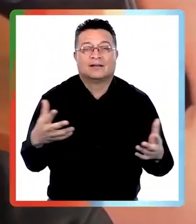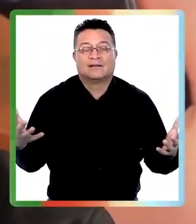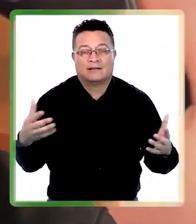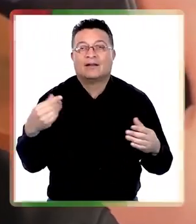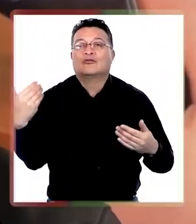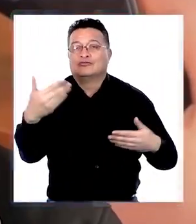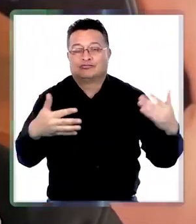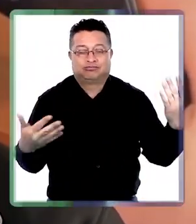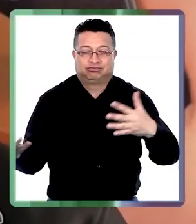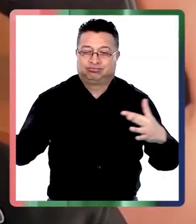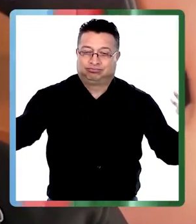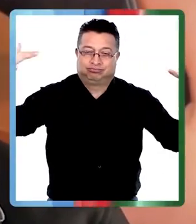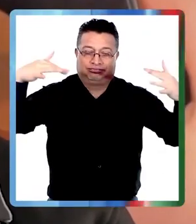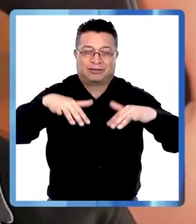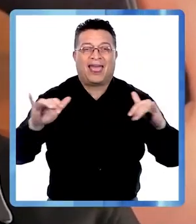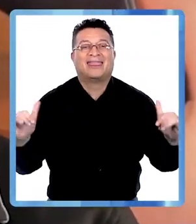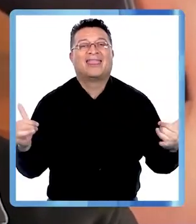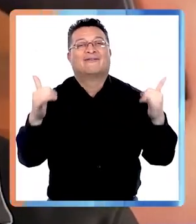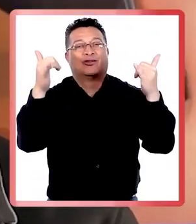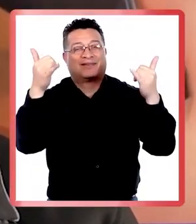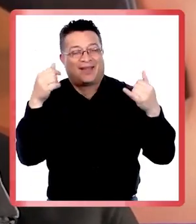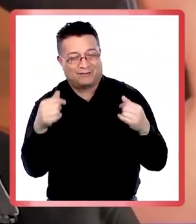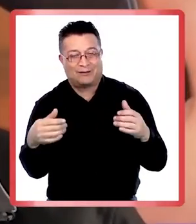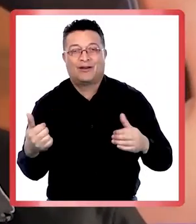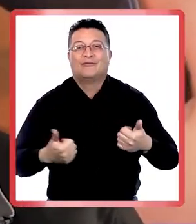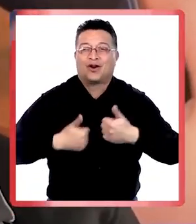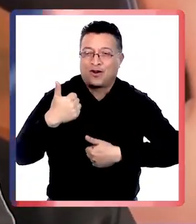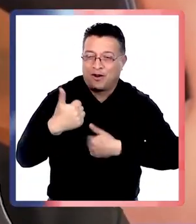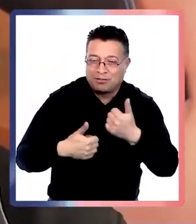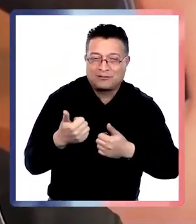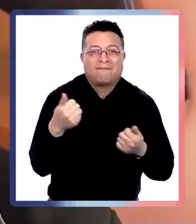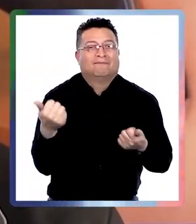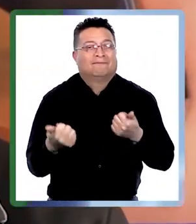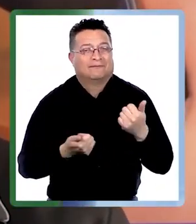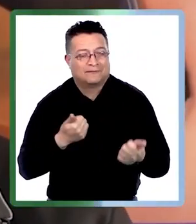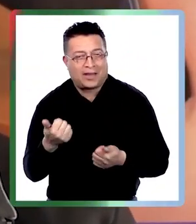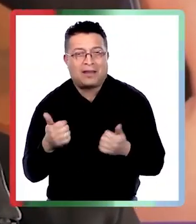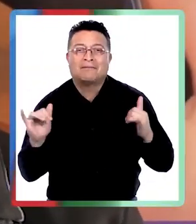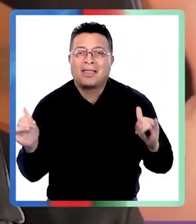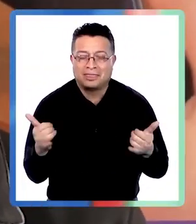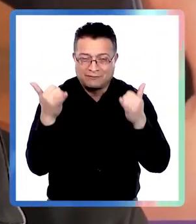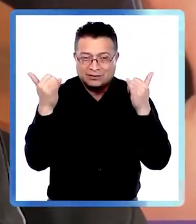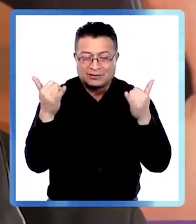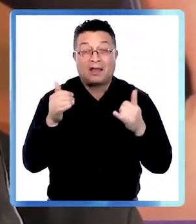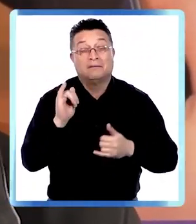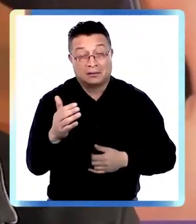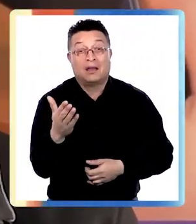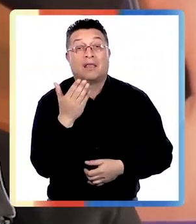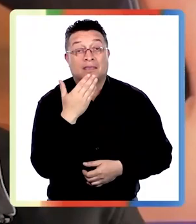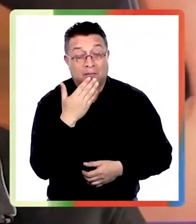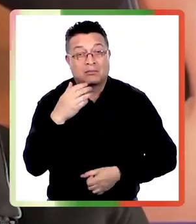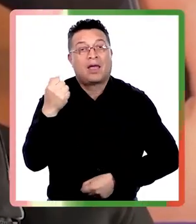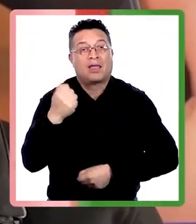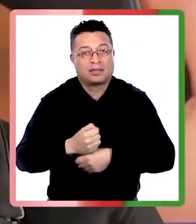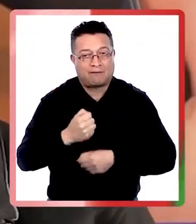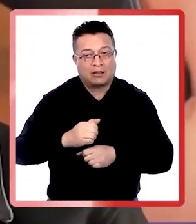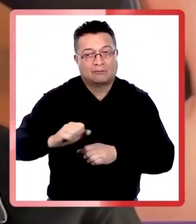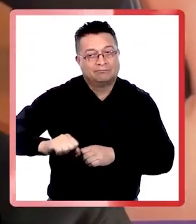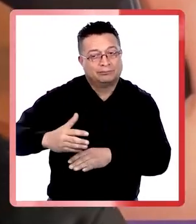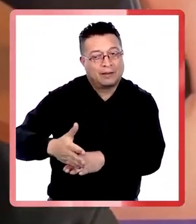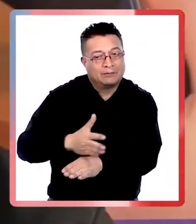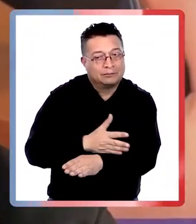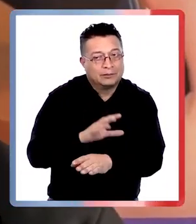malón, y las personas pueden disfrutar, pasarla bien, concursar, bailar, divertirse y también hacer un